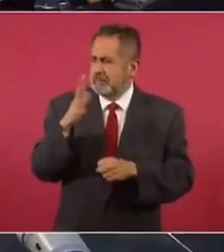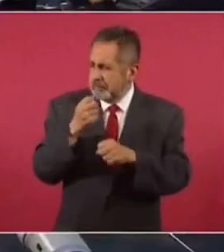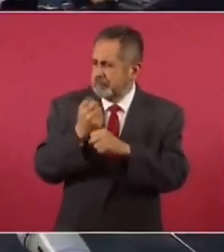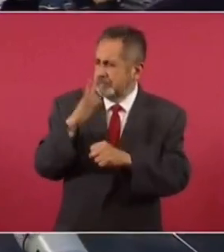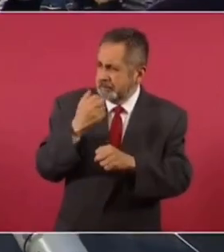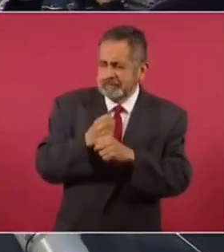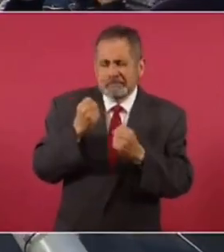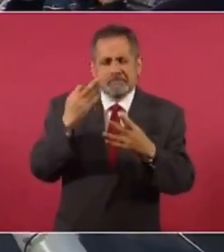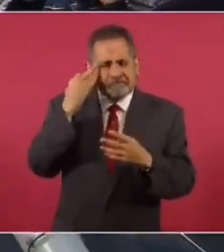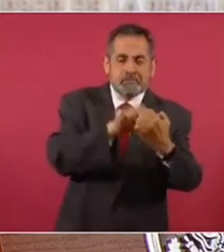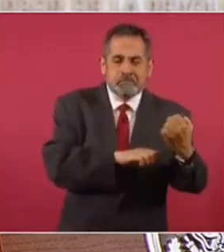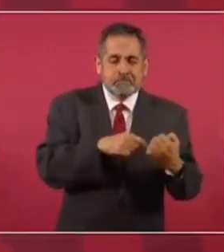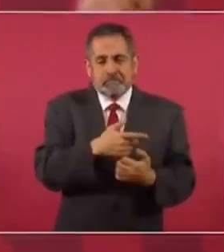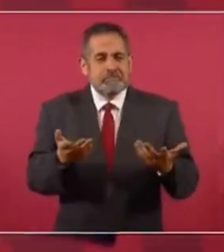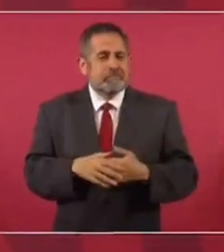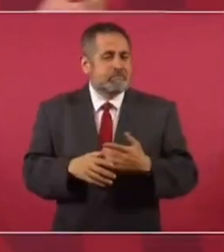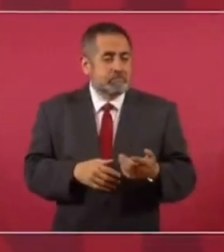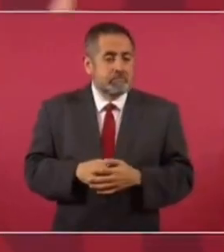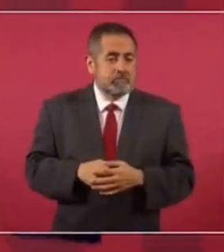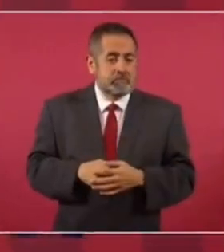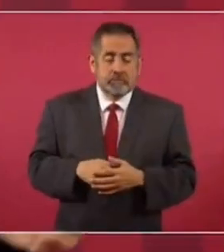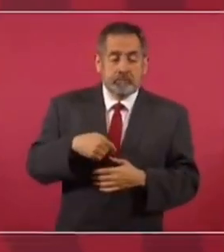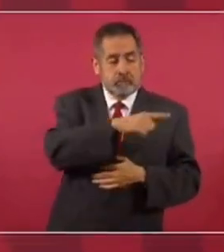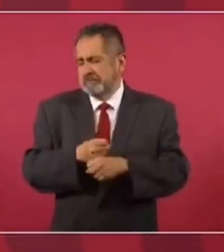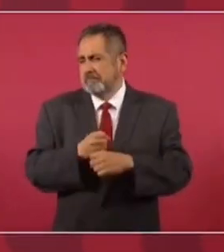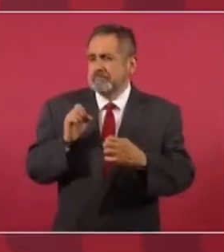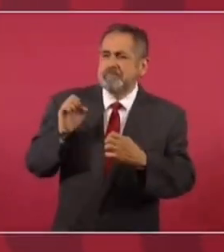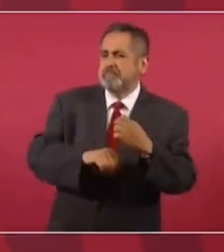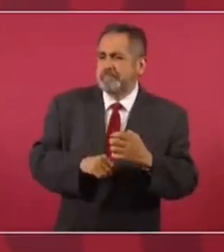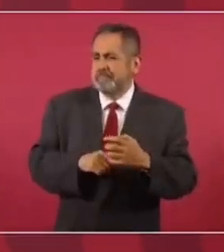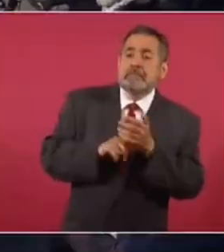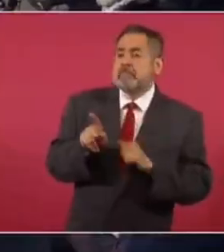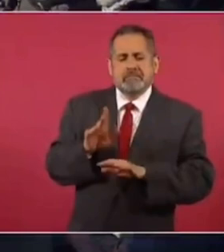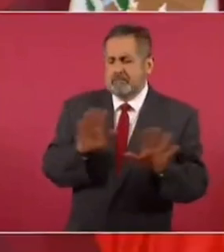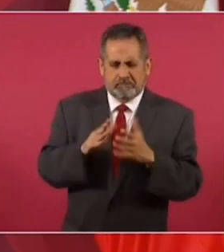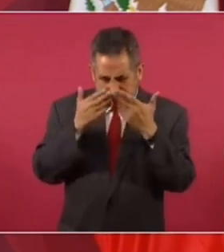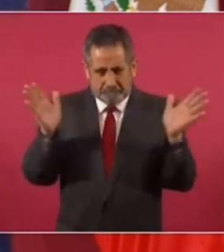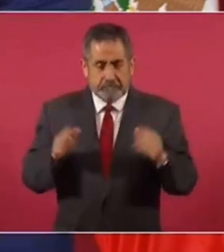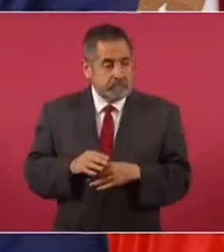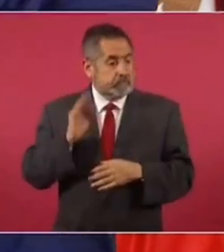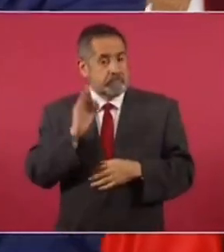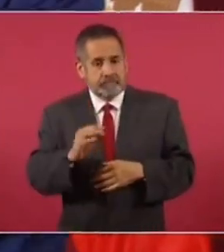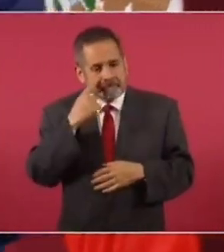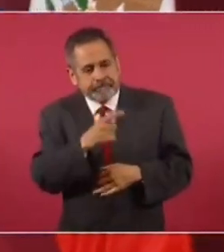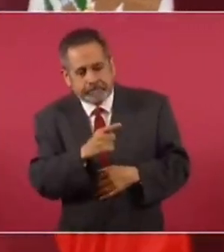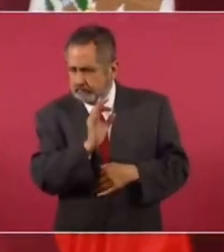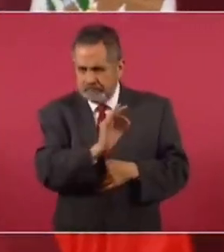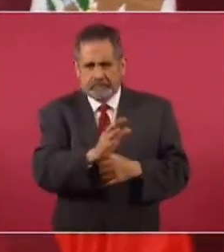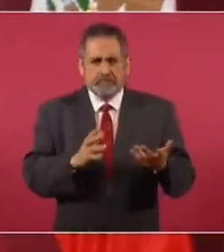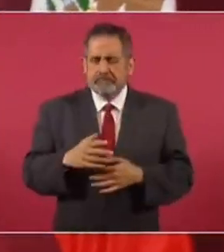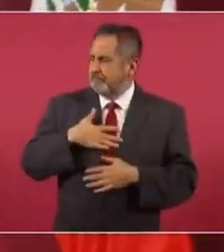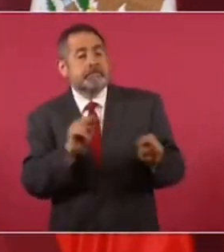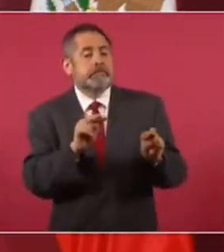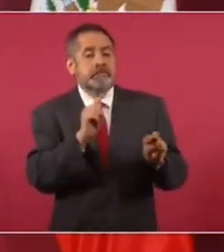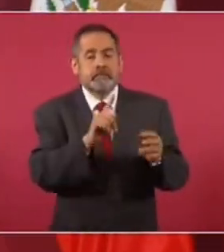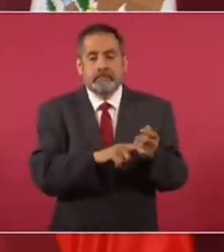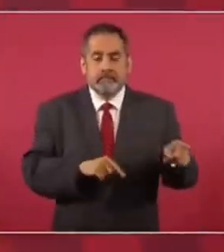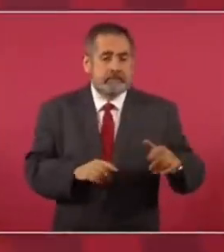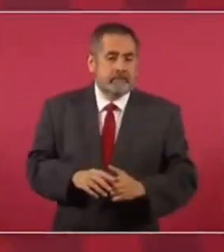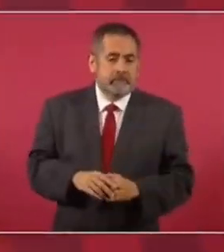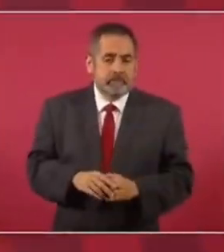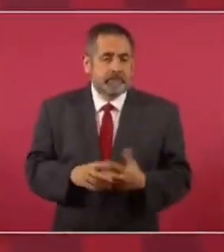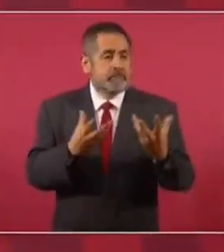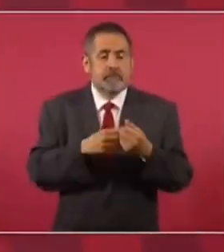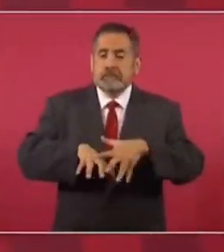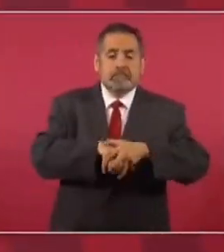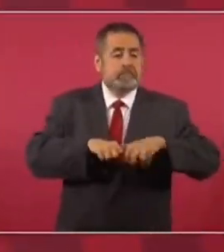décadas, engañaron de que eran diferentes? Entonces, imagínense la alegría que produce, la satisfacción, el que